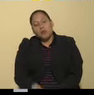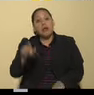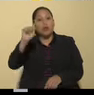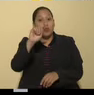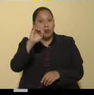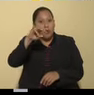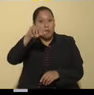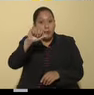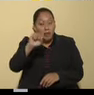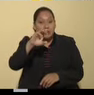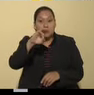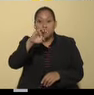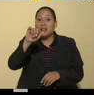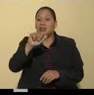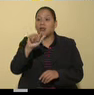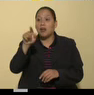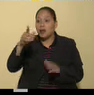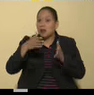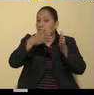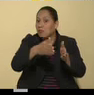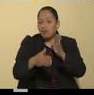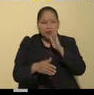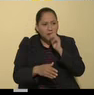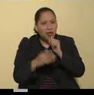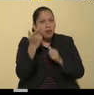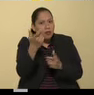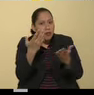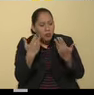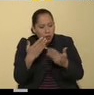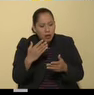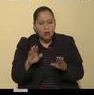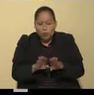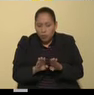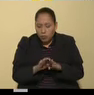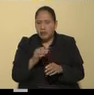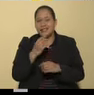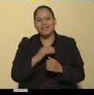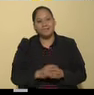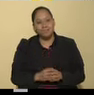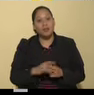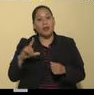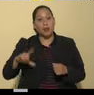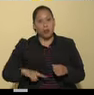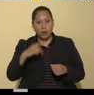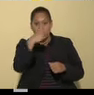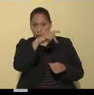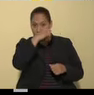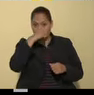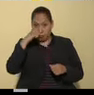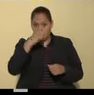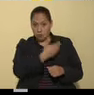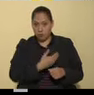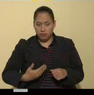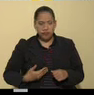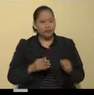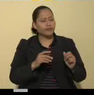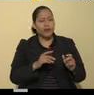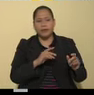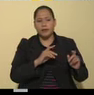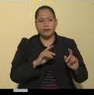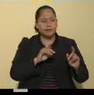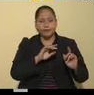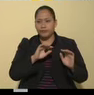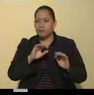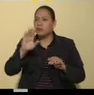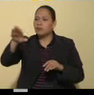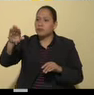Mejía no lo puede enterrar porque no tiene dinero la familia. Y entonces el gobierno de Juárez corre con todos